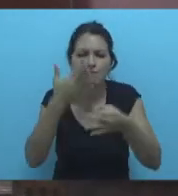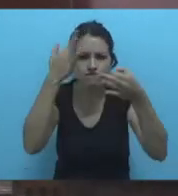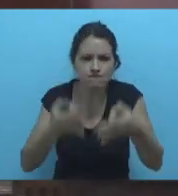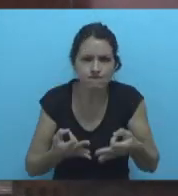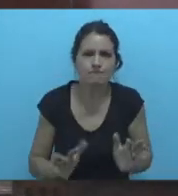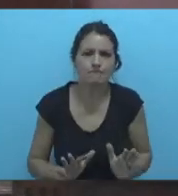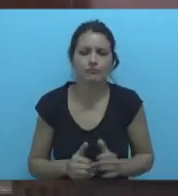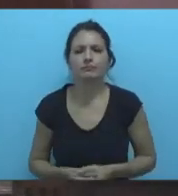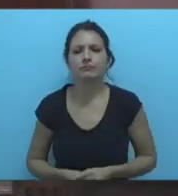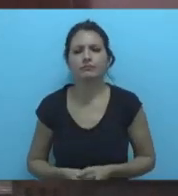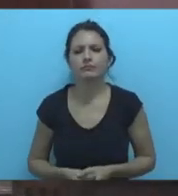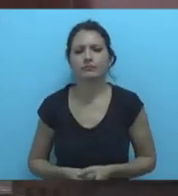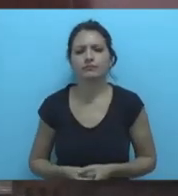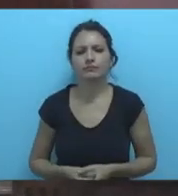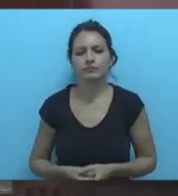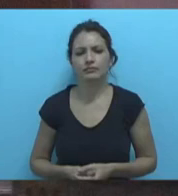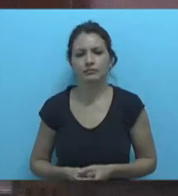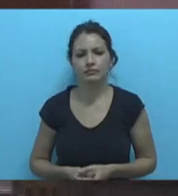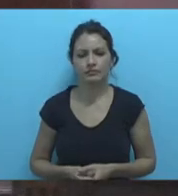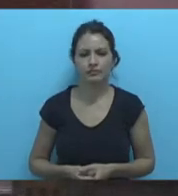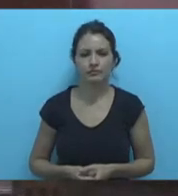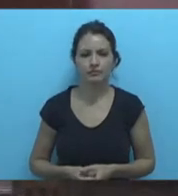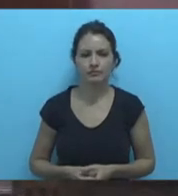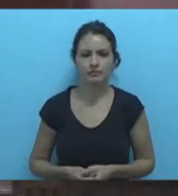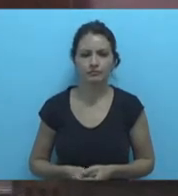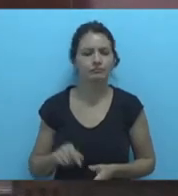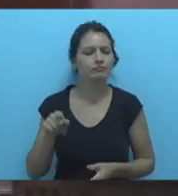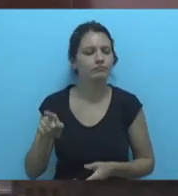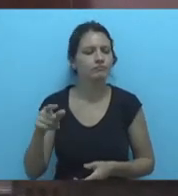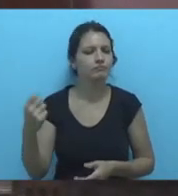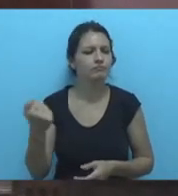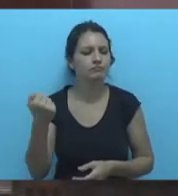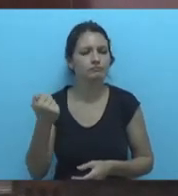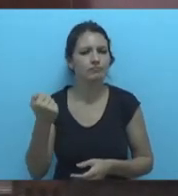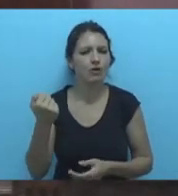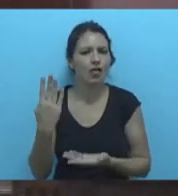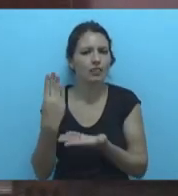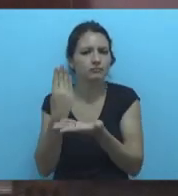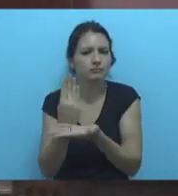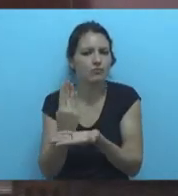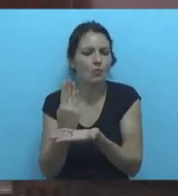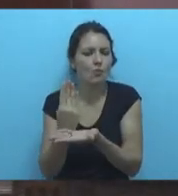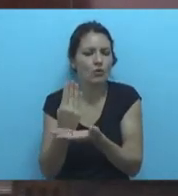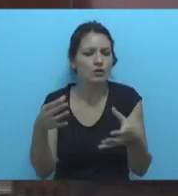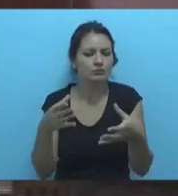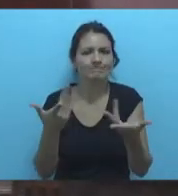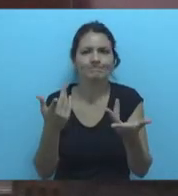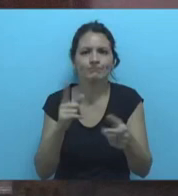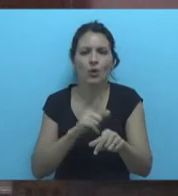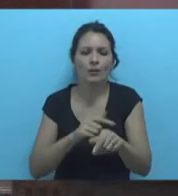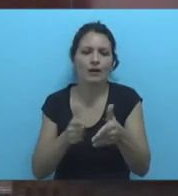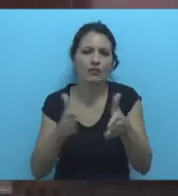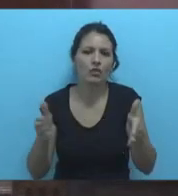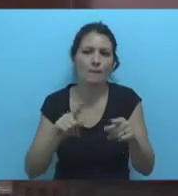han o que le han permitido trascender de su individualidad y pasar a ser símbolos de una época de la política puntual, en